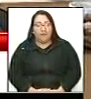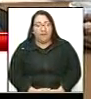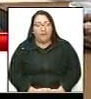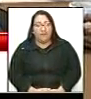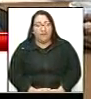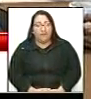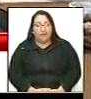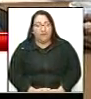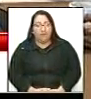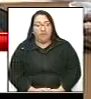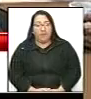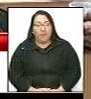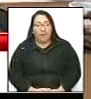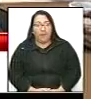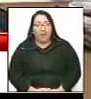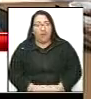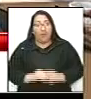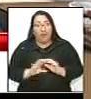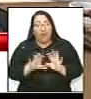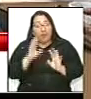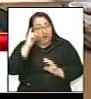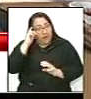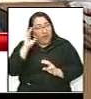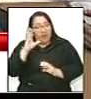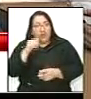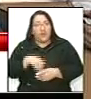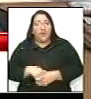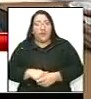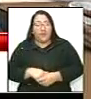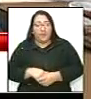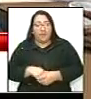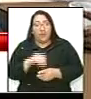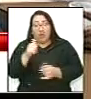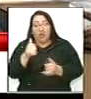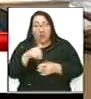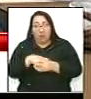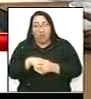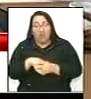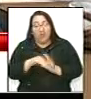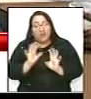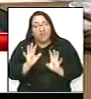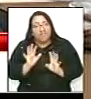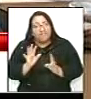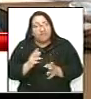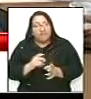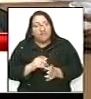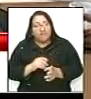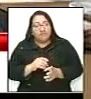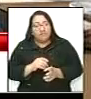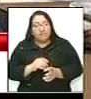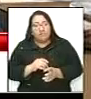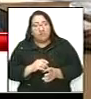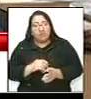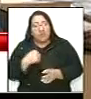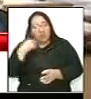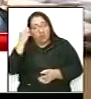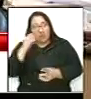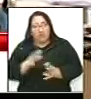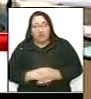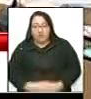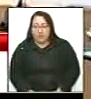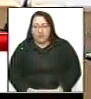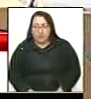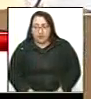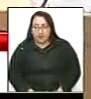Entonces, dejo esa reflexión, presidente, porque ya se va a votar y el sentido y el fundamento de mi apreciación.